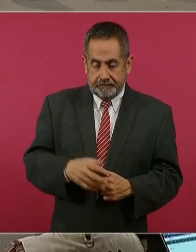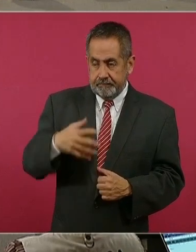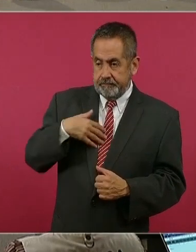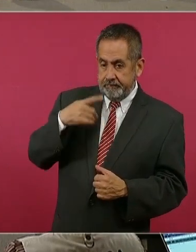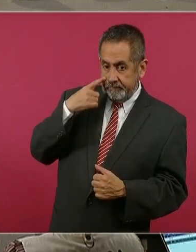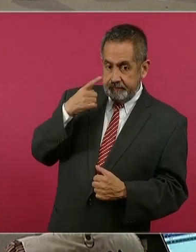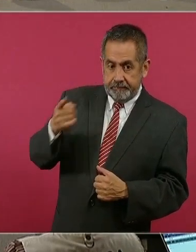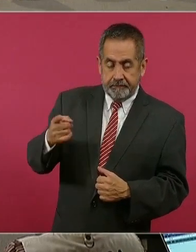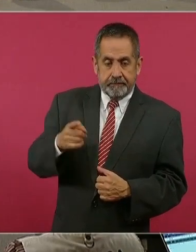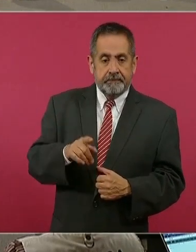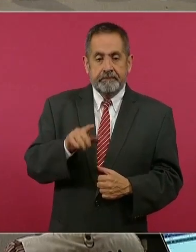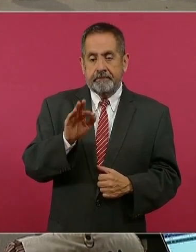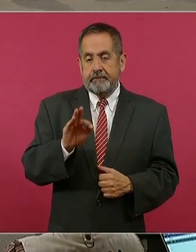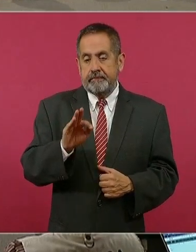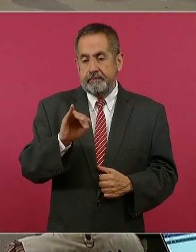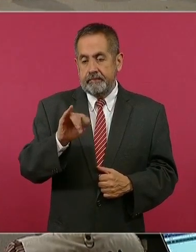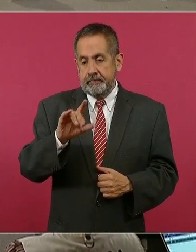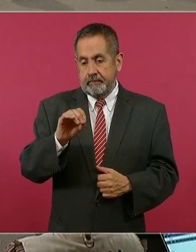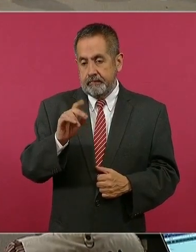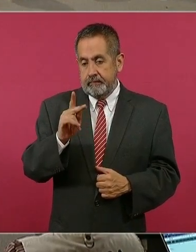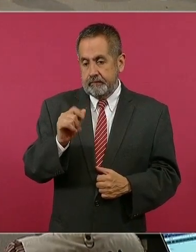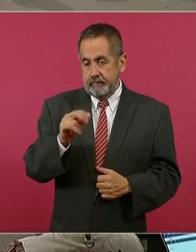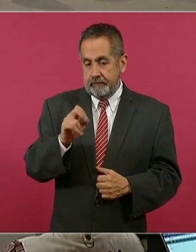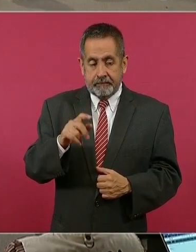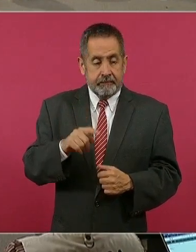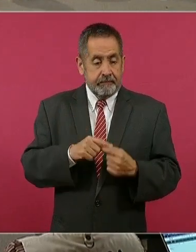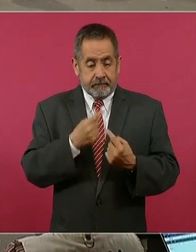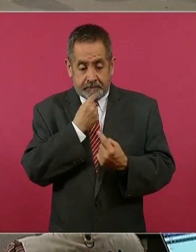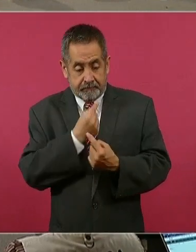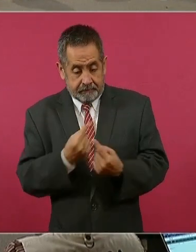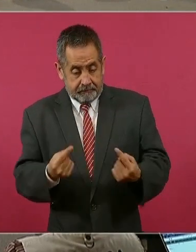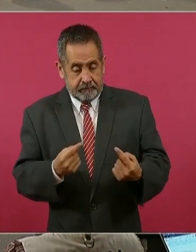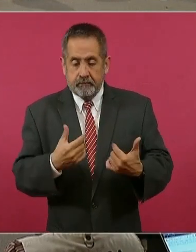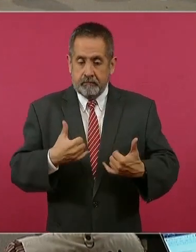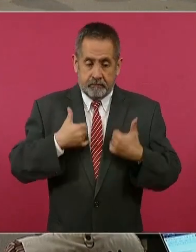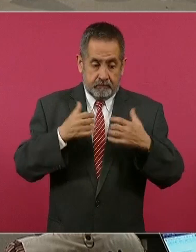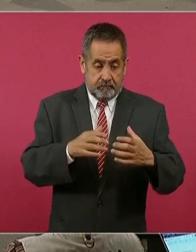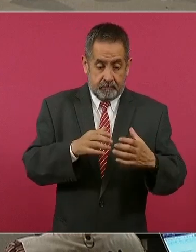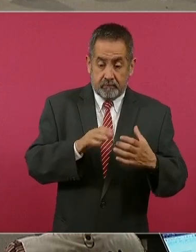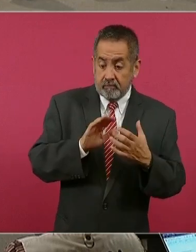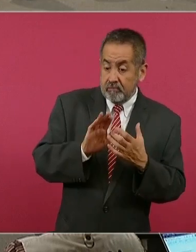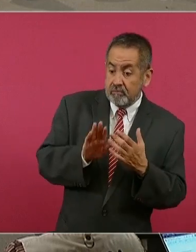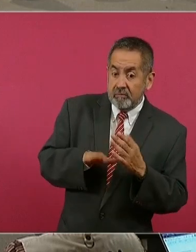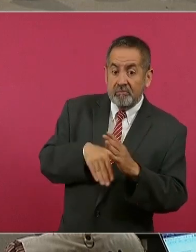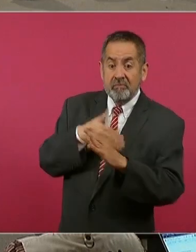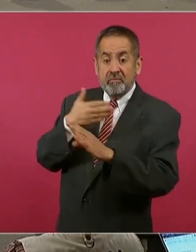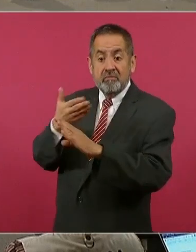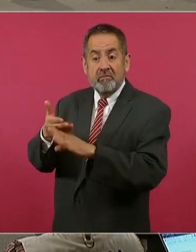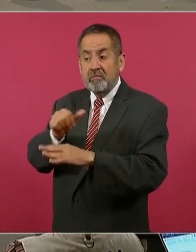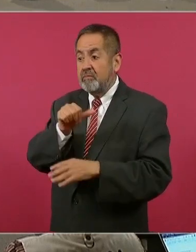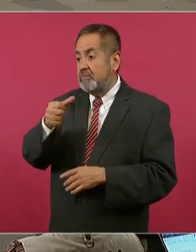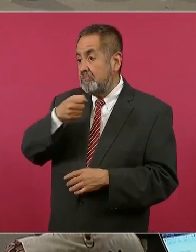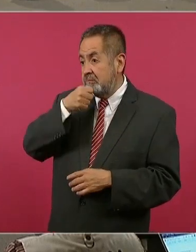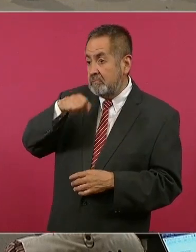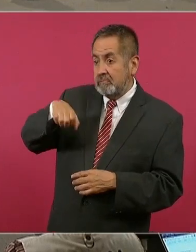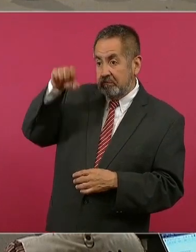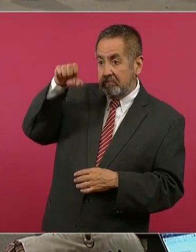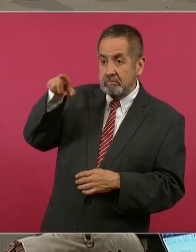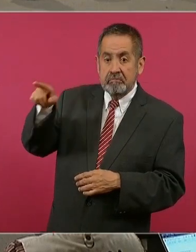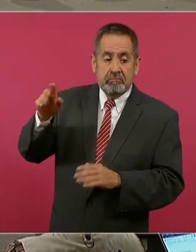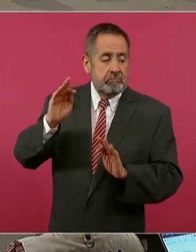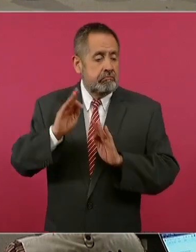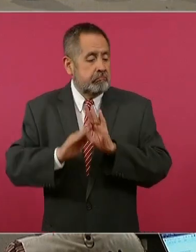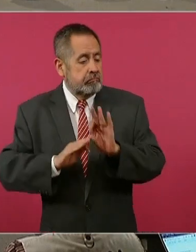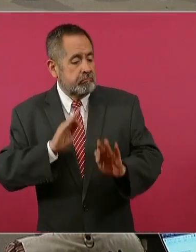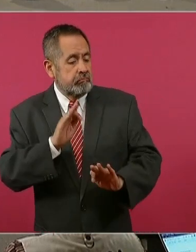violencia filoparental, niñas y niños ejerciendo violencia o adolescentes ejerciendo violencia hacia las personas que les procuran o